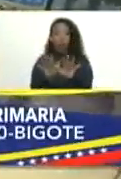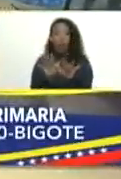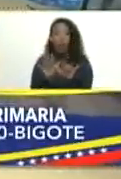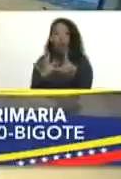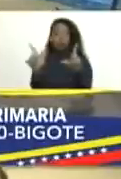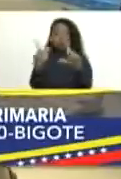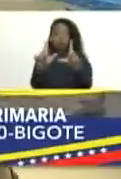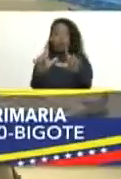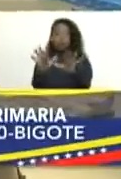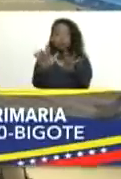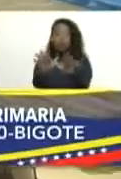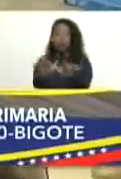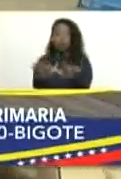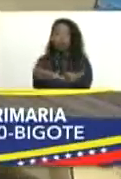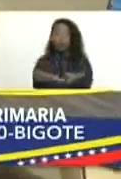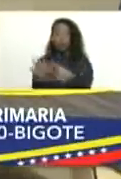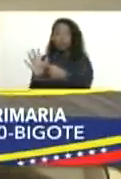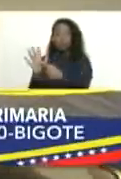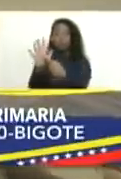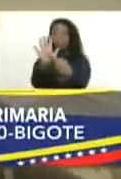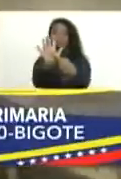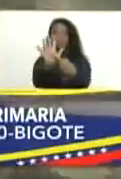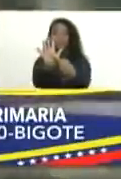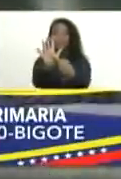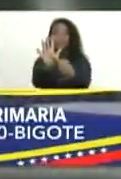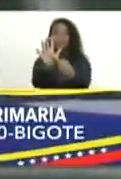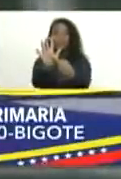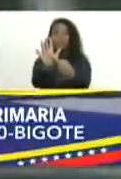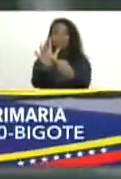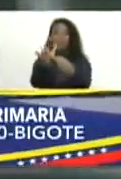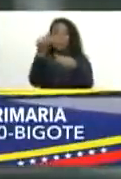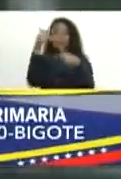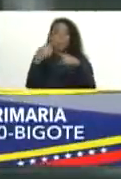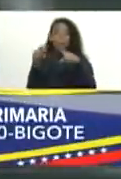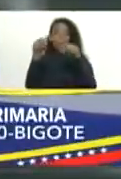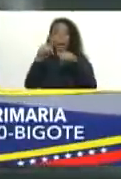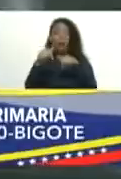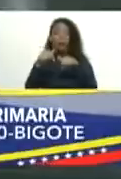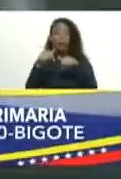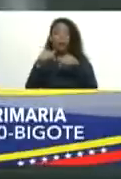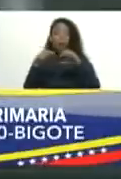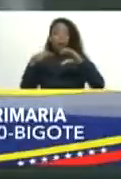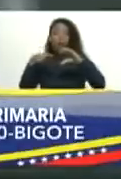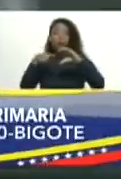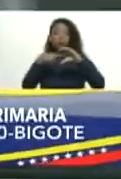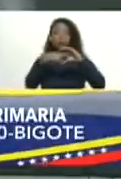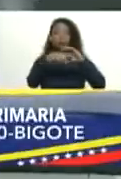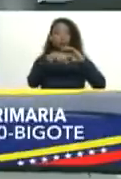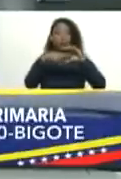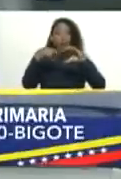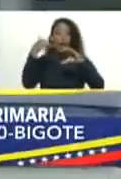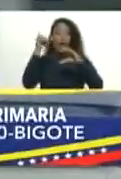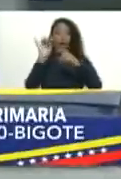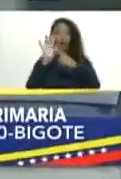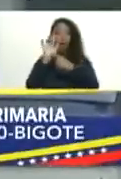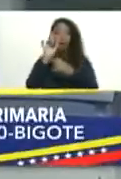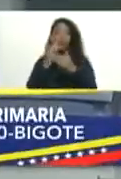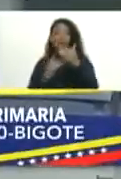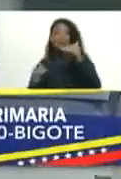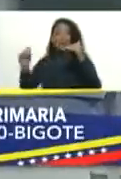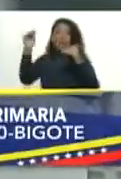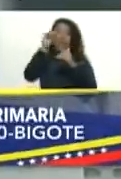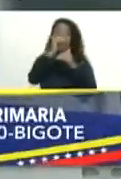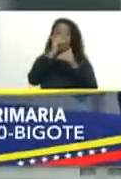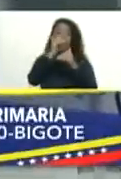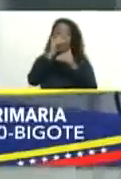arroja el tomógrafo, pero este tomógrafo, presidente, tiene la particularidad que está montado encima de un